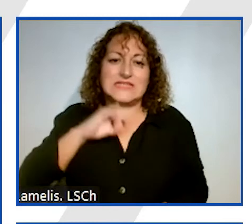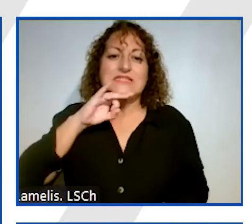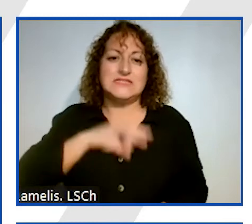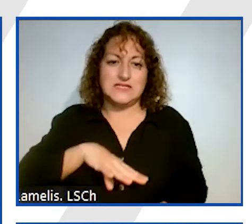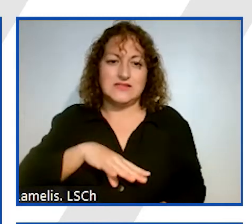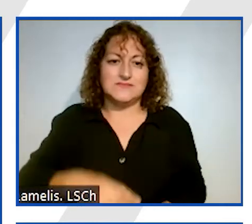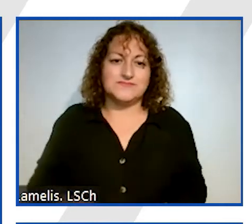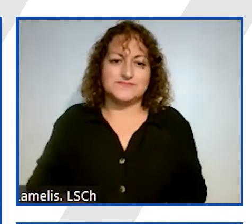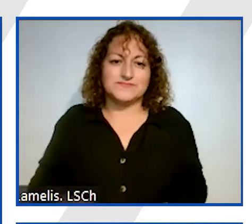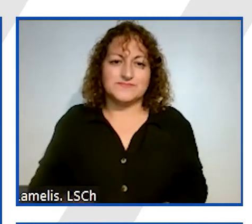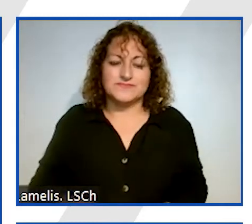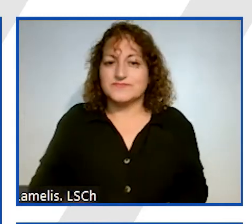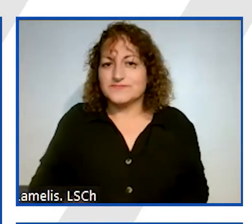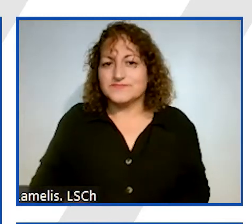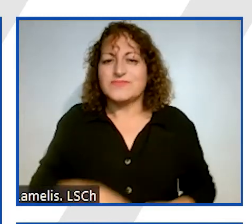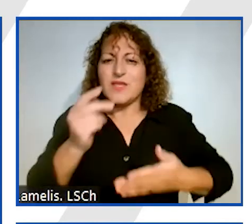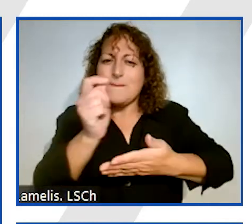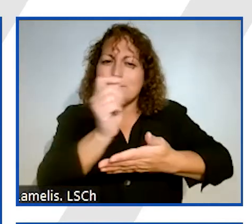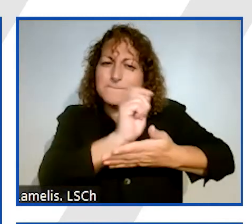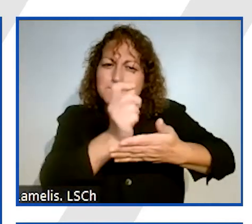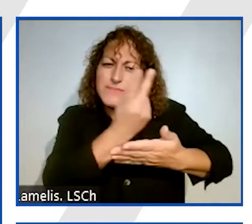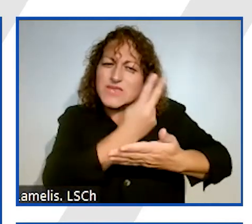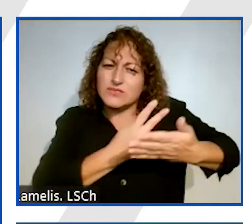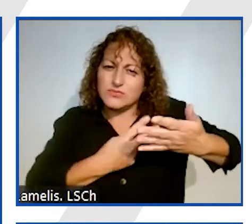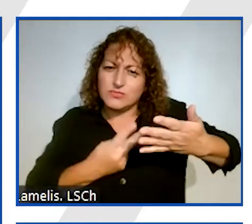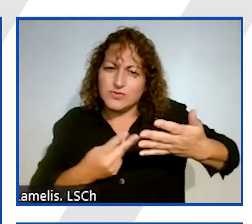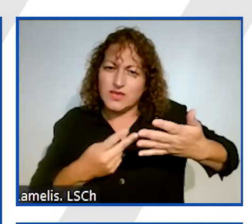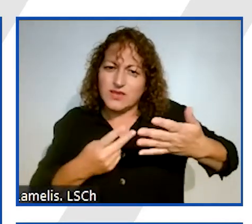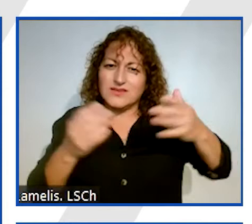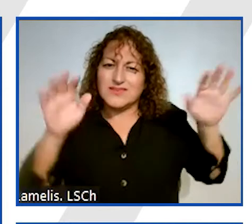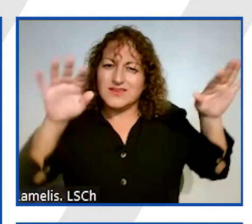En los pictogramas de la Catedral de Médanos se han reconocido